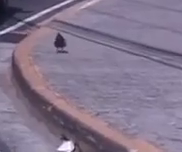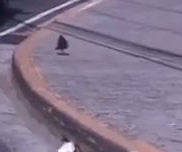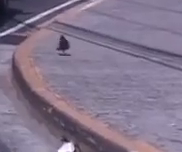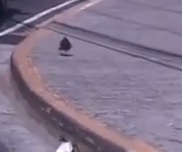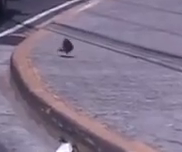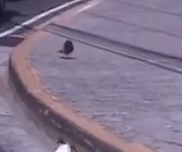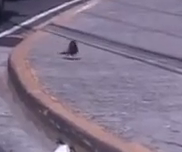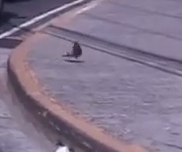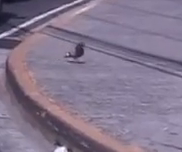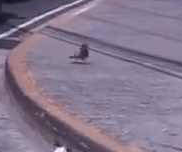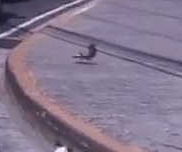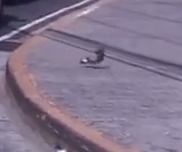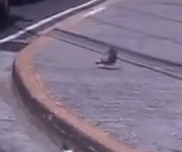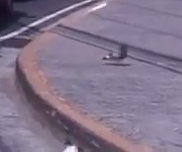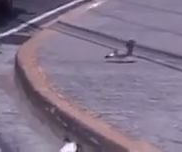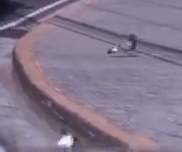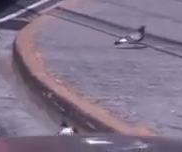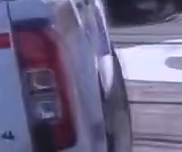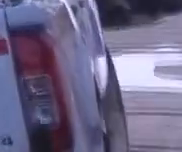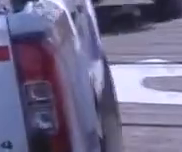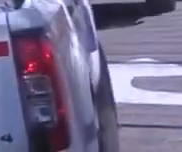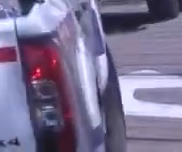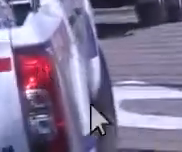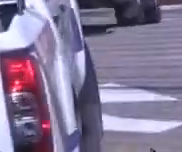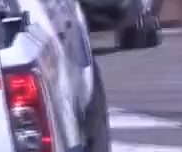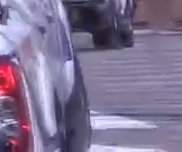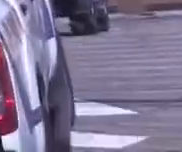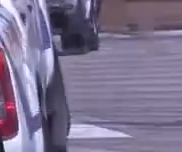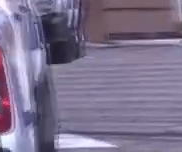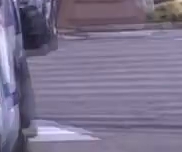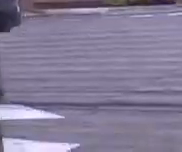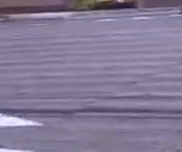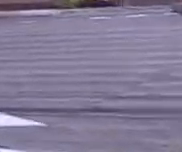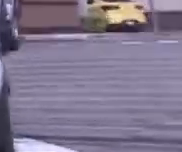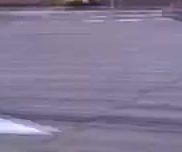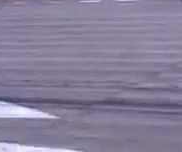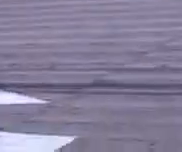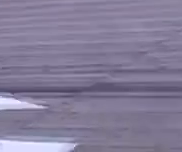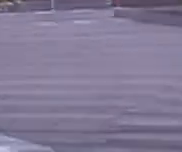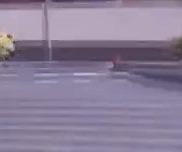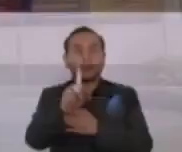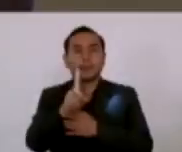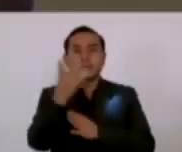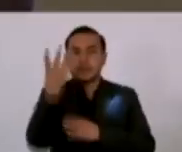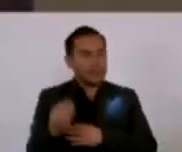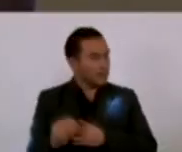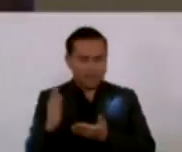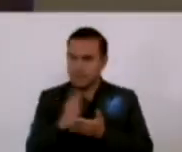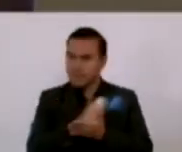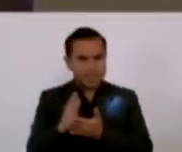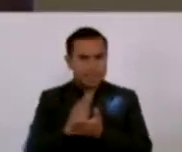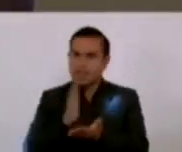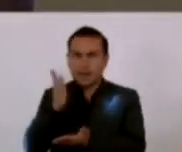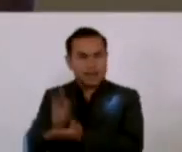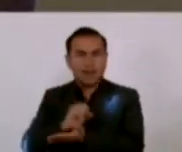la policía nacional civil de el salvador verificó los comercios que están dentro del rubro de alimentación de acuerdo a la disposición